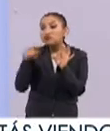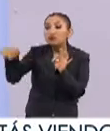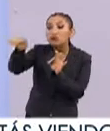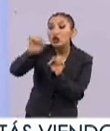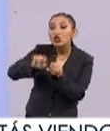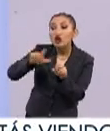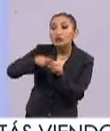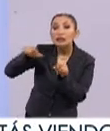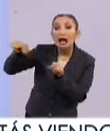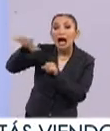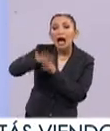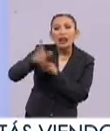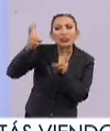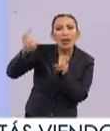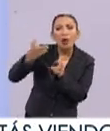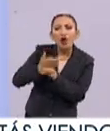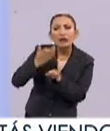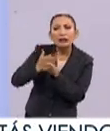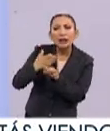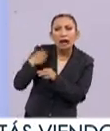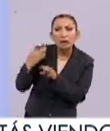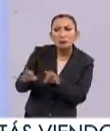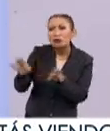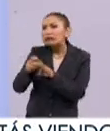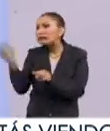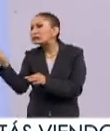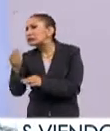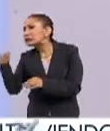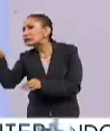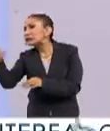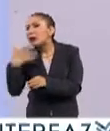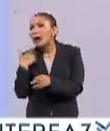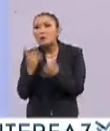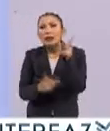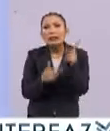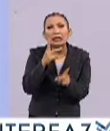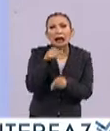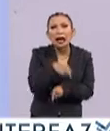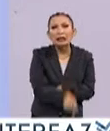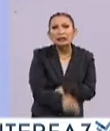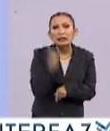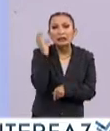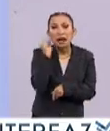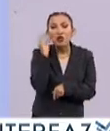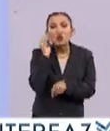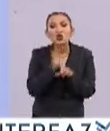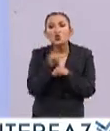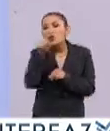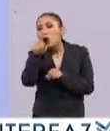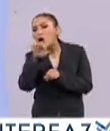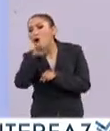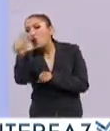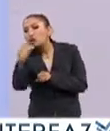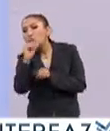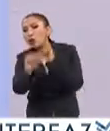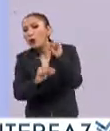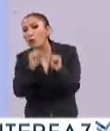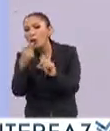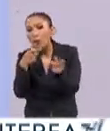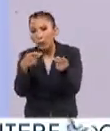social. ¿Cuáles son los temas que hoy día son importantes, que se están discutiendo, y cuáles son aquellos que se van